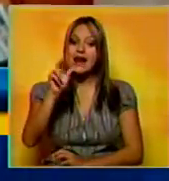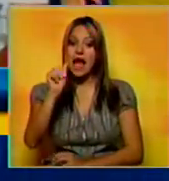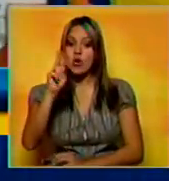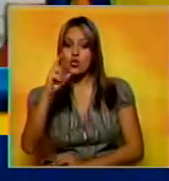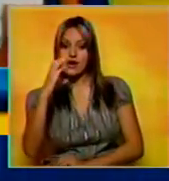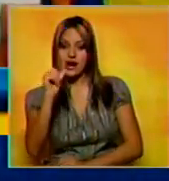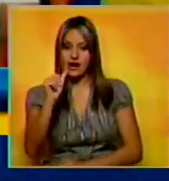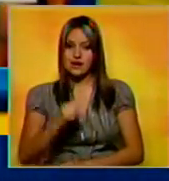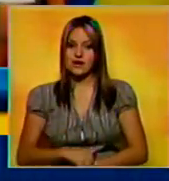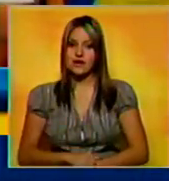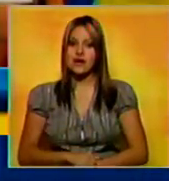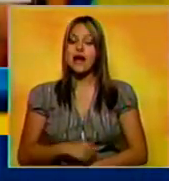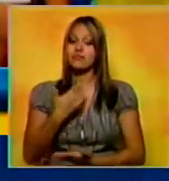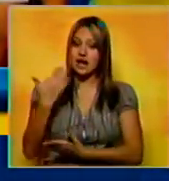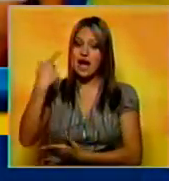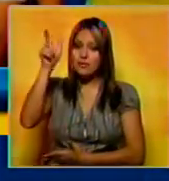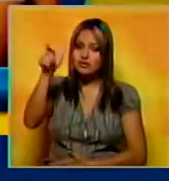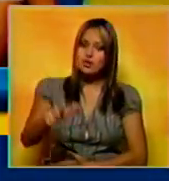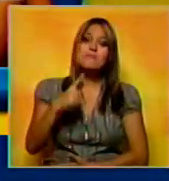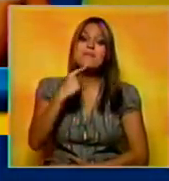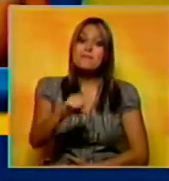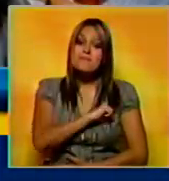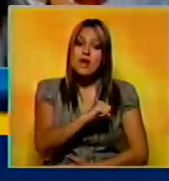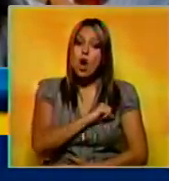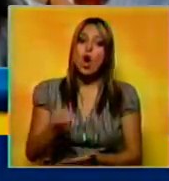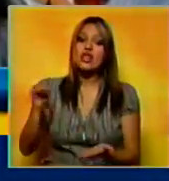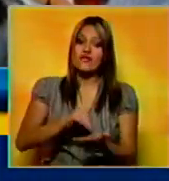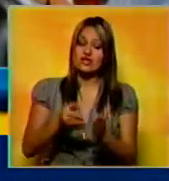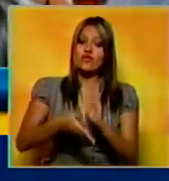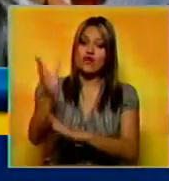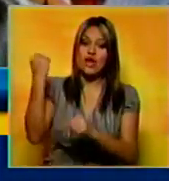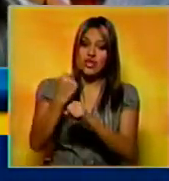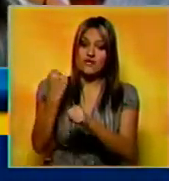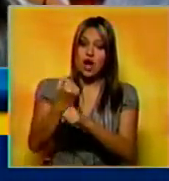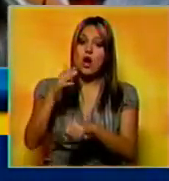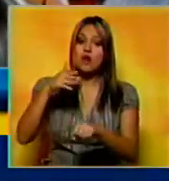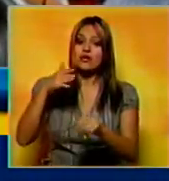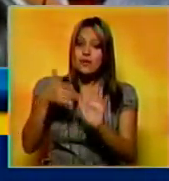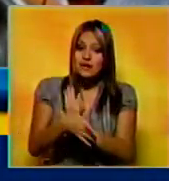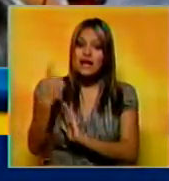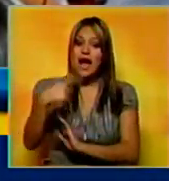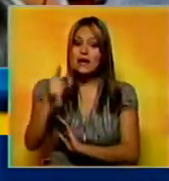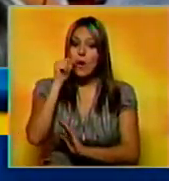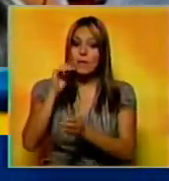los transportadores fluviales expresaron su temor de volver a trabajar por lo sucedido a su compañero.